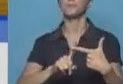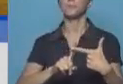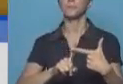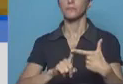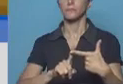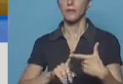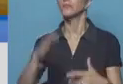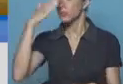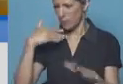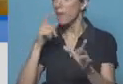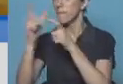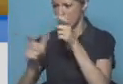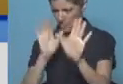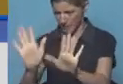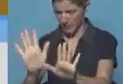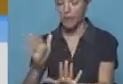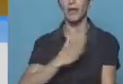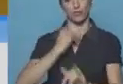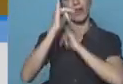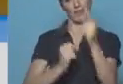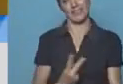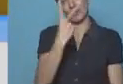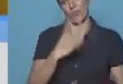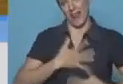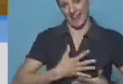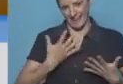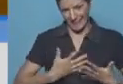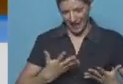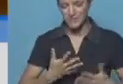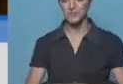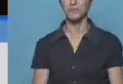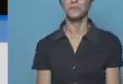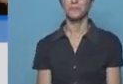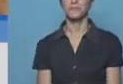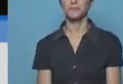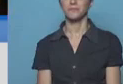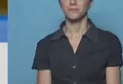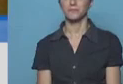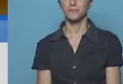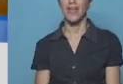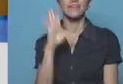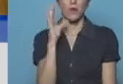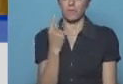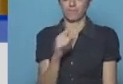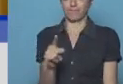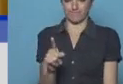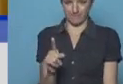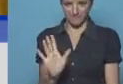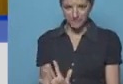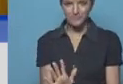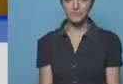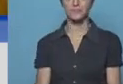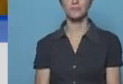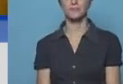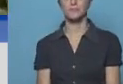Y la segunda cuestión, yo puedo responder las preguntas, pero déjeme contarles la segunda alegría. La segunda alegría es un fenómeno inédito también, que refleja